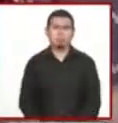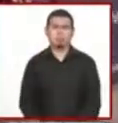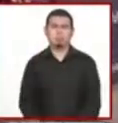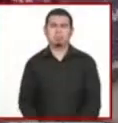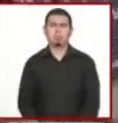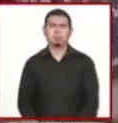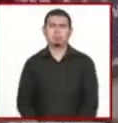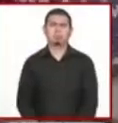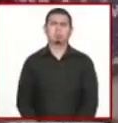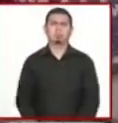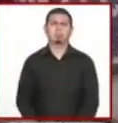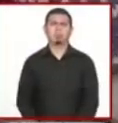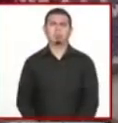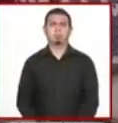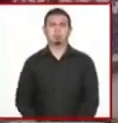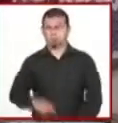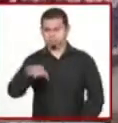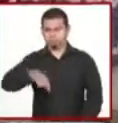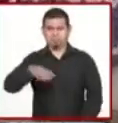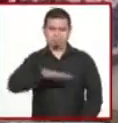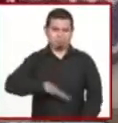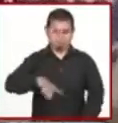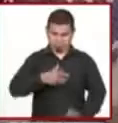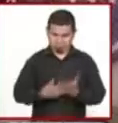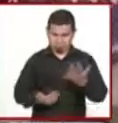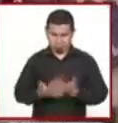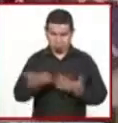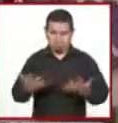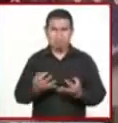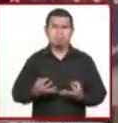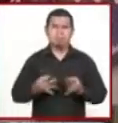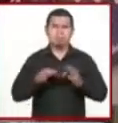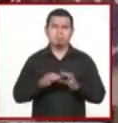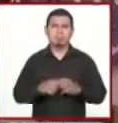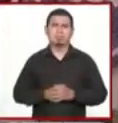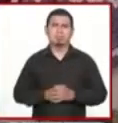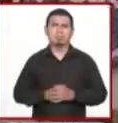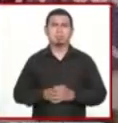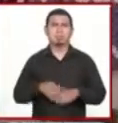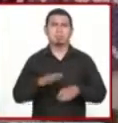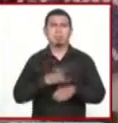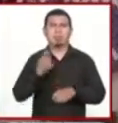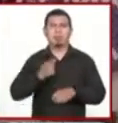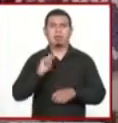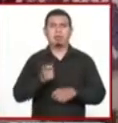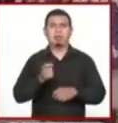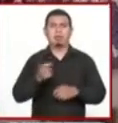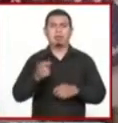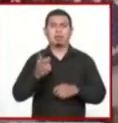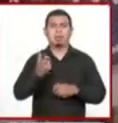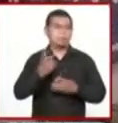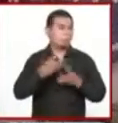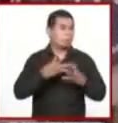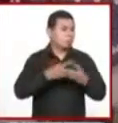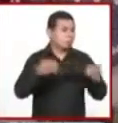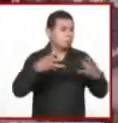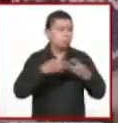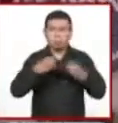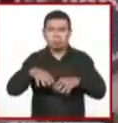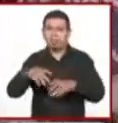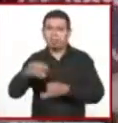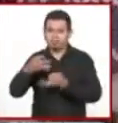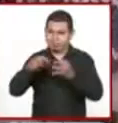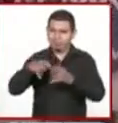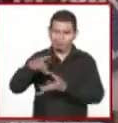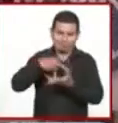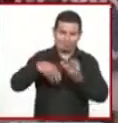Nosotros los invitamos siempre a consumir lo que tenemos dentro, porque así evitamos las fugas económicas y puede circular más